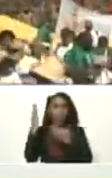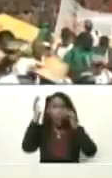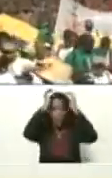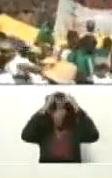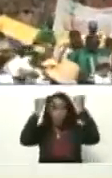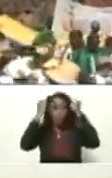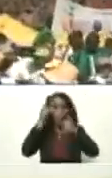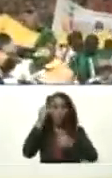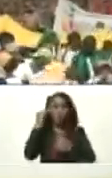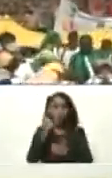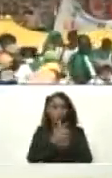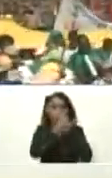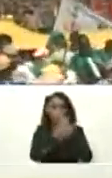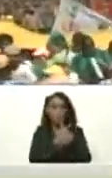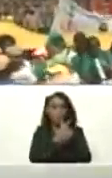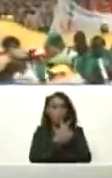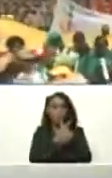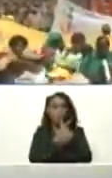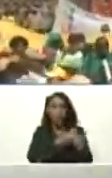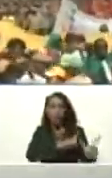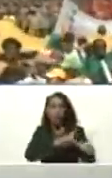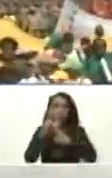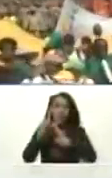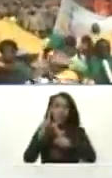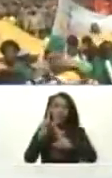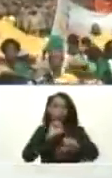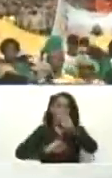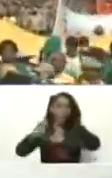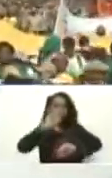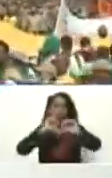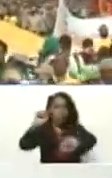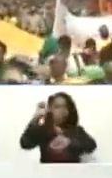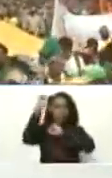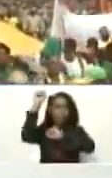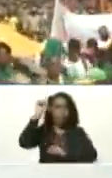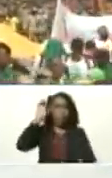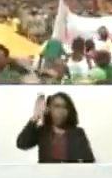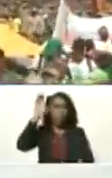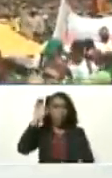con sus armas. Listas para el combate, heroínas de la patria.